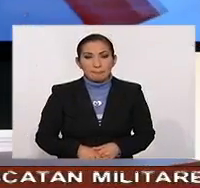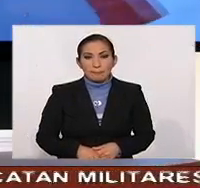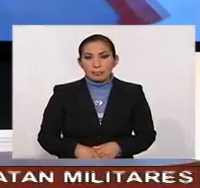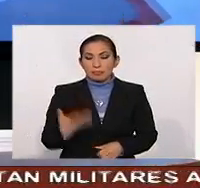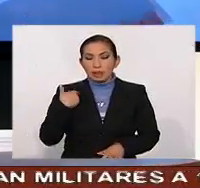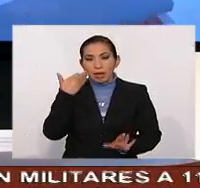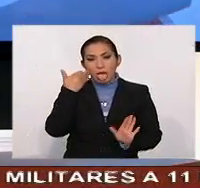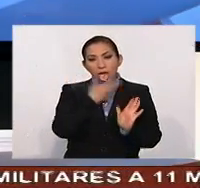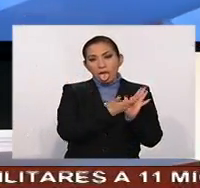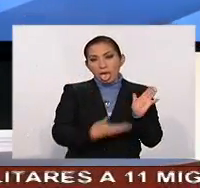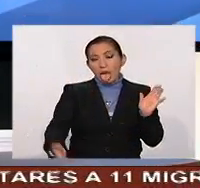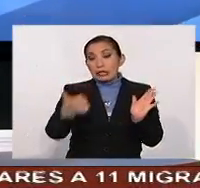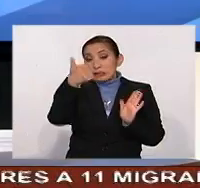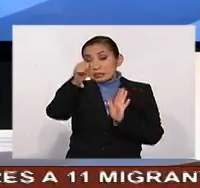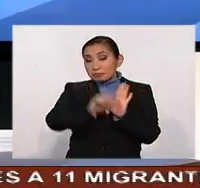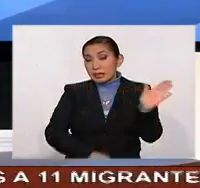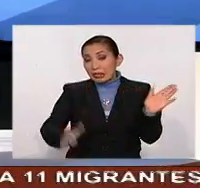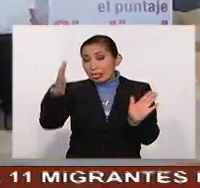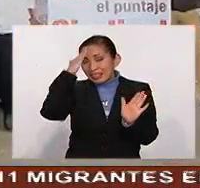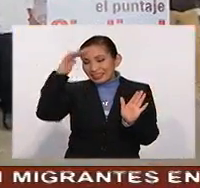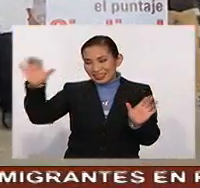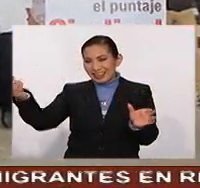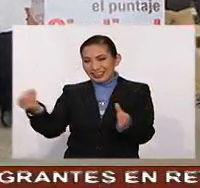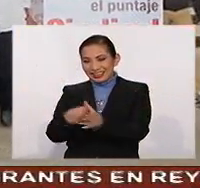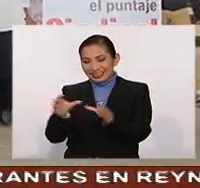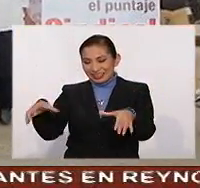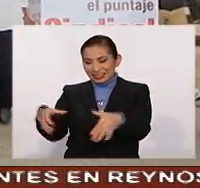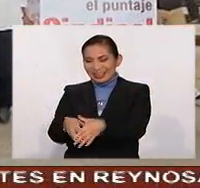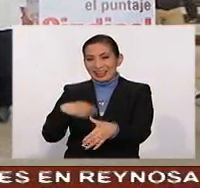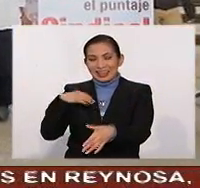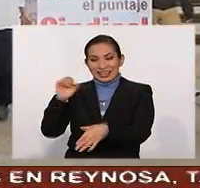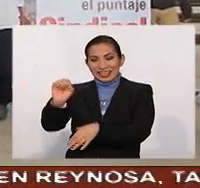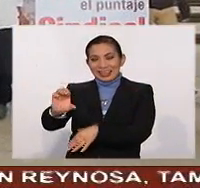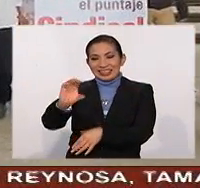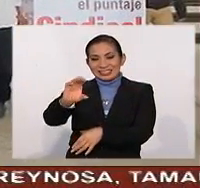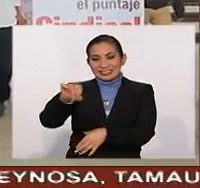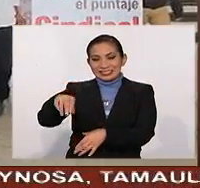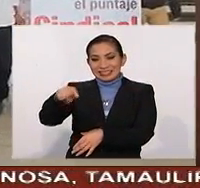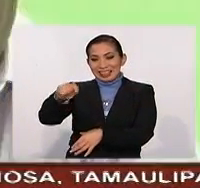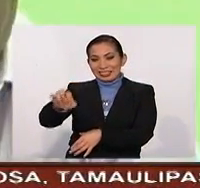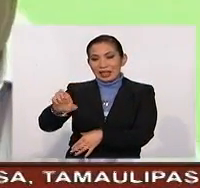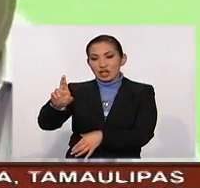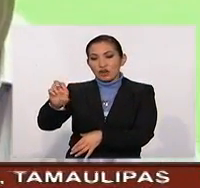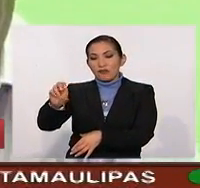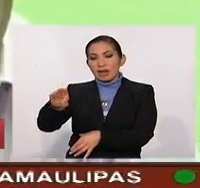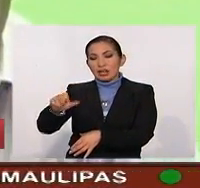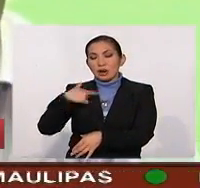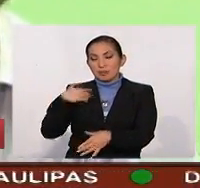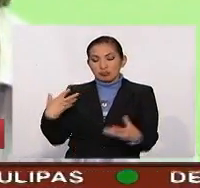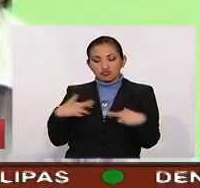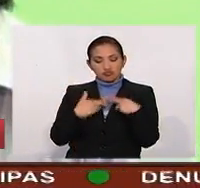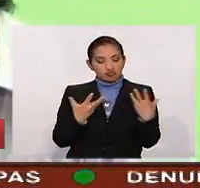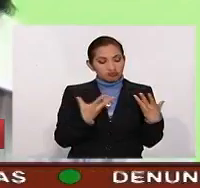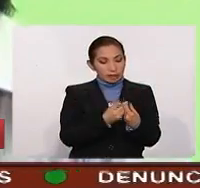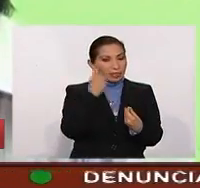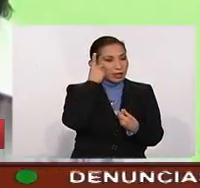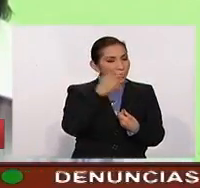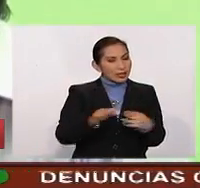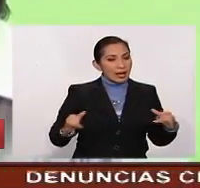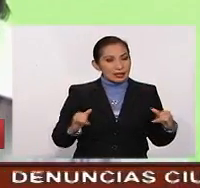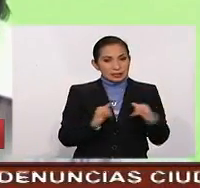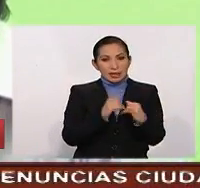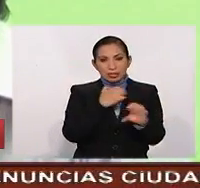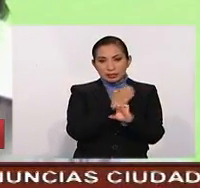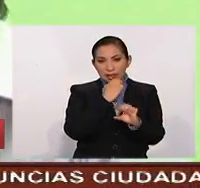tuvieron que pasar 6 meses para que el líder de la sección 22 de la Coordinadora Nacional de Trabajadores de la Educación, Rubén Núñez, se reuniera con el director del